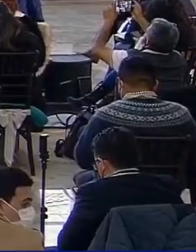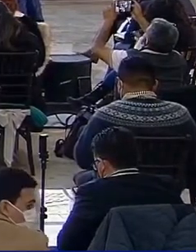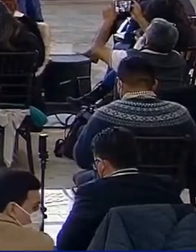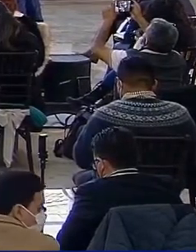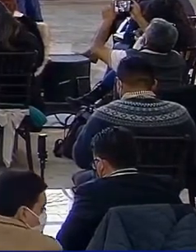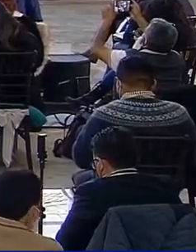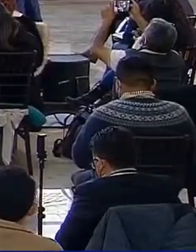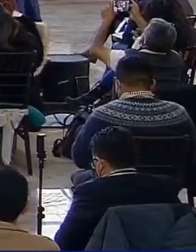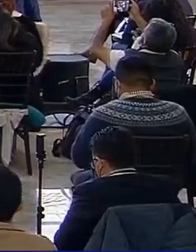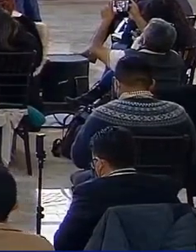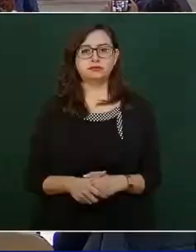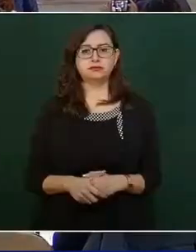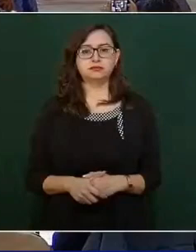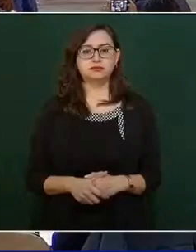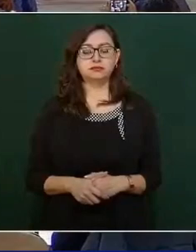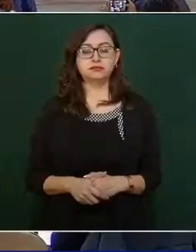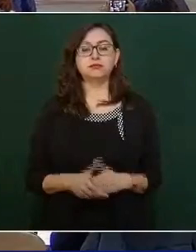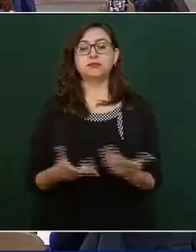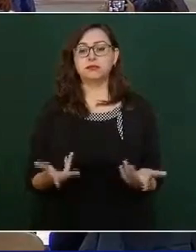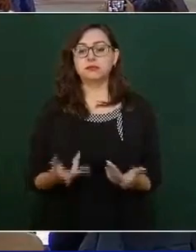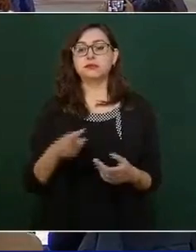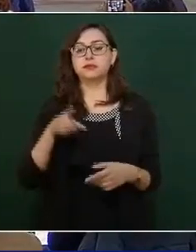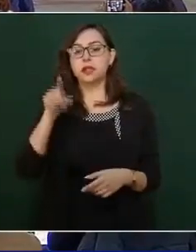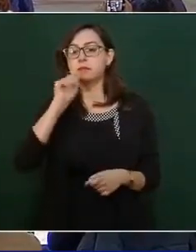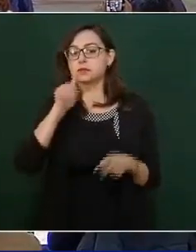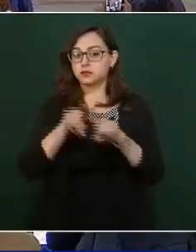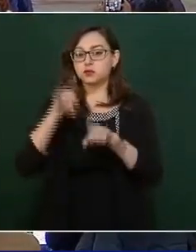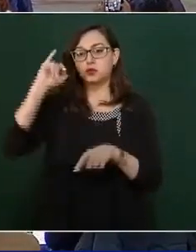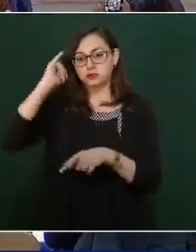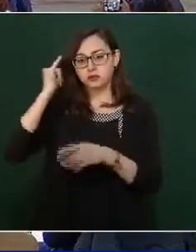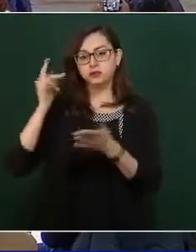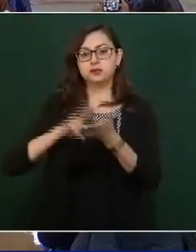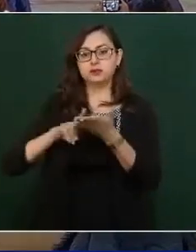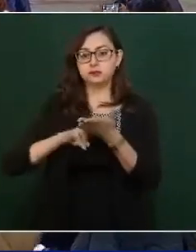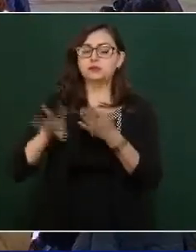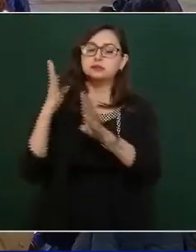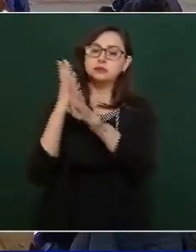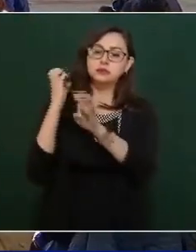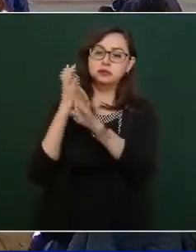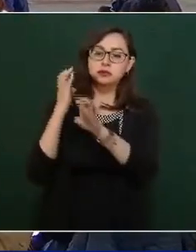son las obras en las que hemos estado participando conjuntamente. Gracias, presidente.